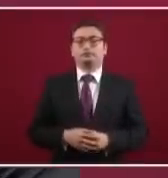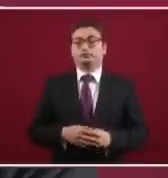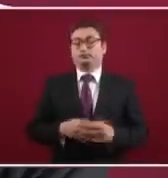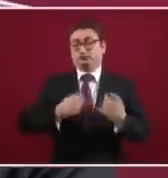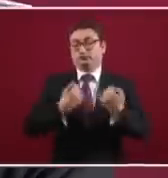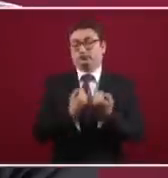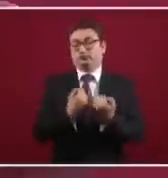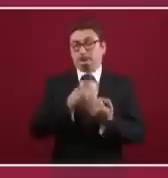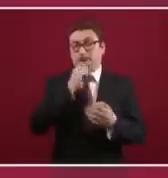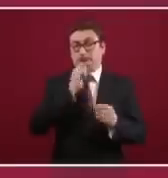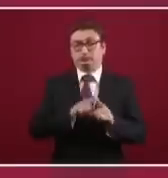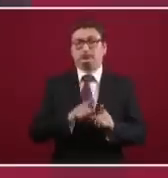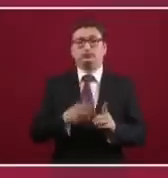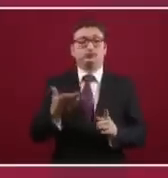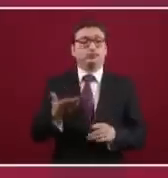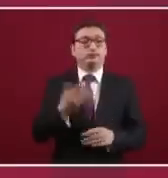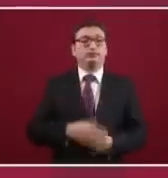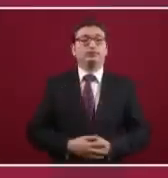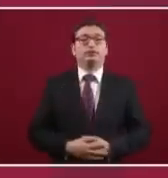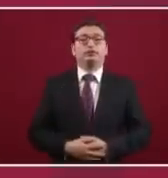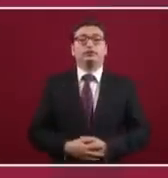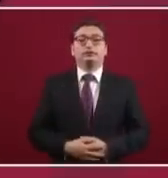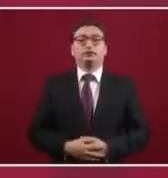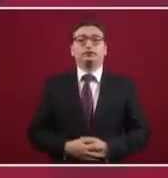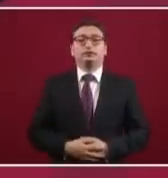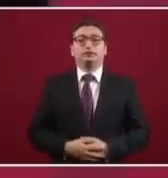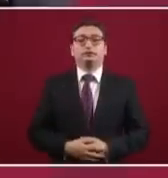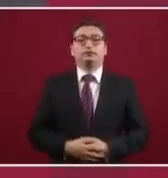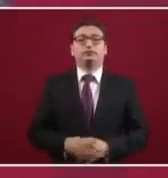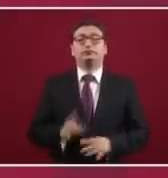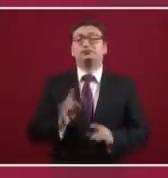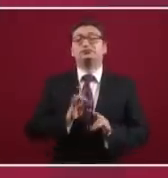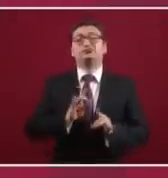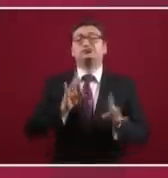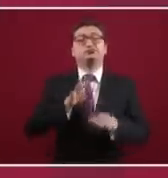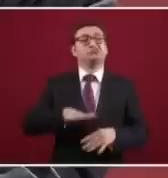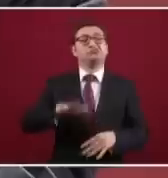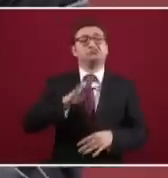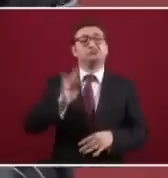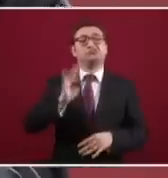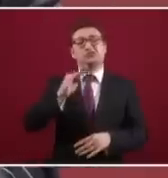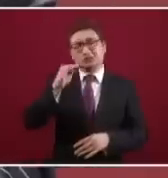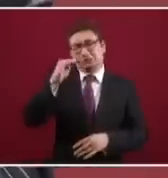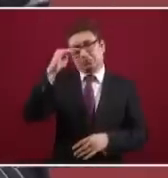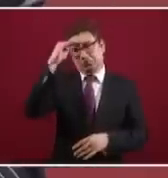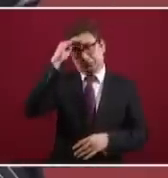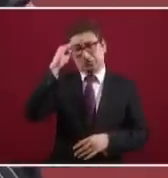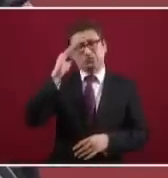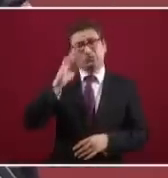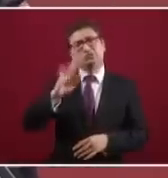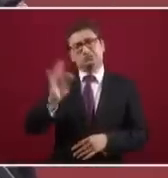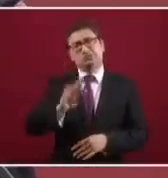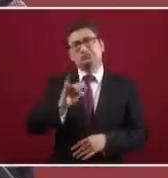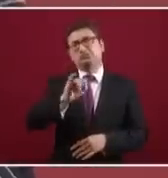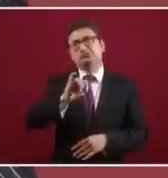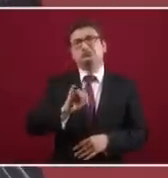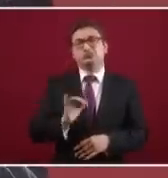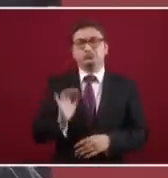Además, si se llegara a pensar, que creo que sí,